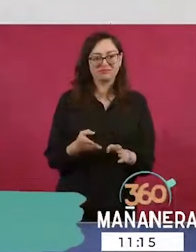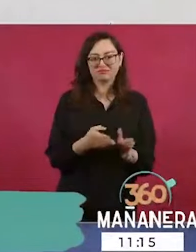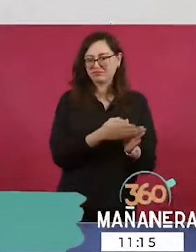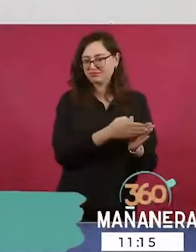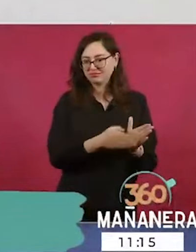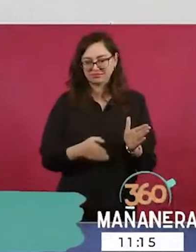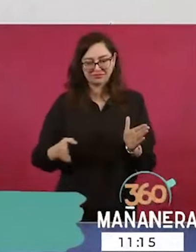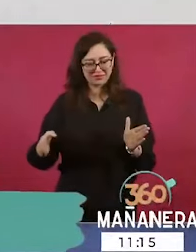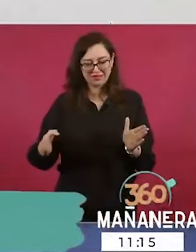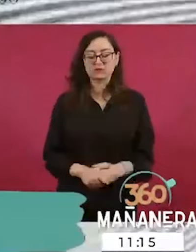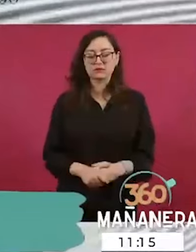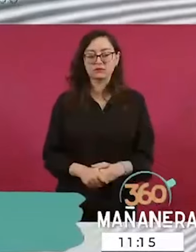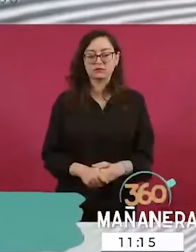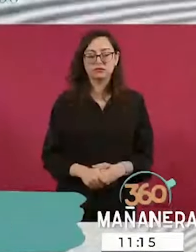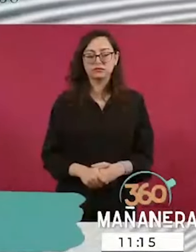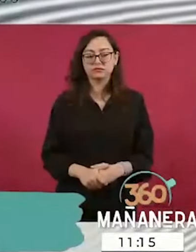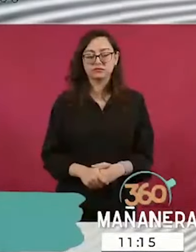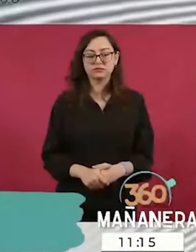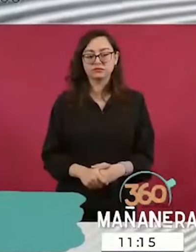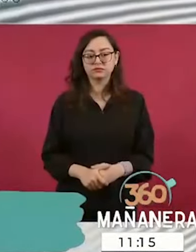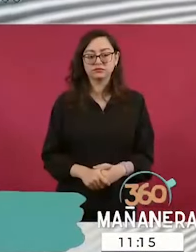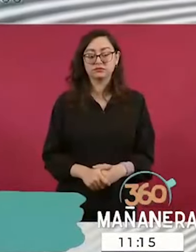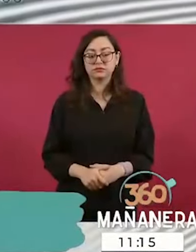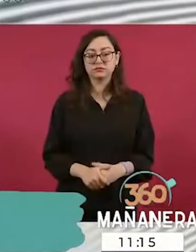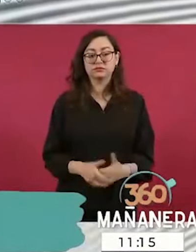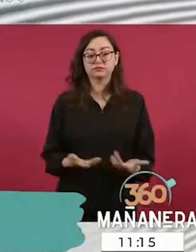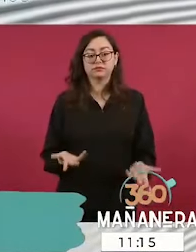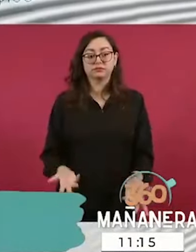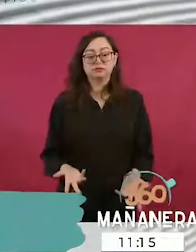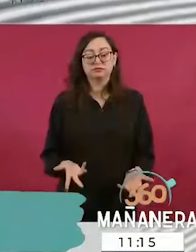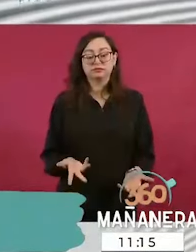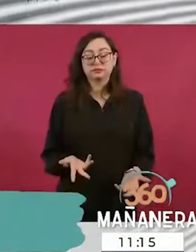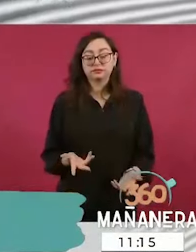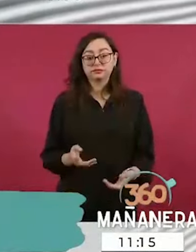más que injusto. Lo peor es que engañaban